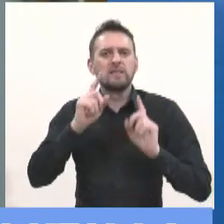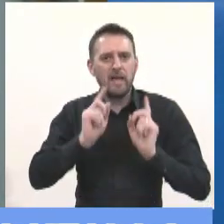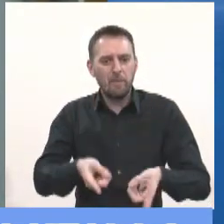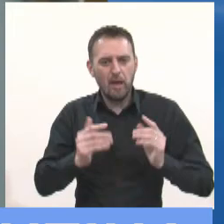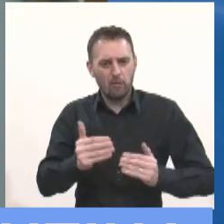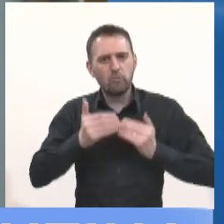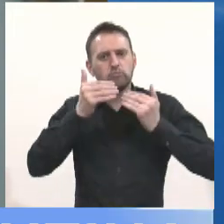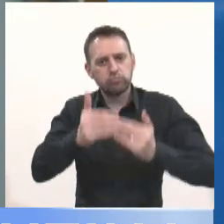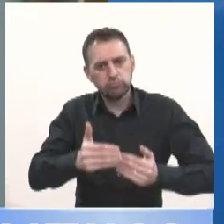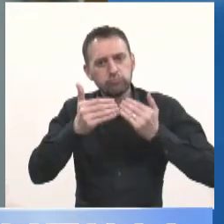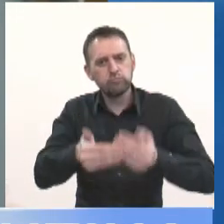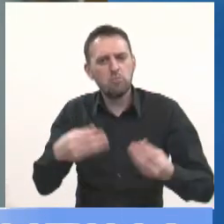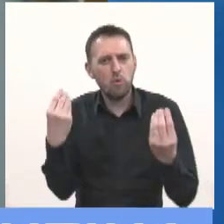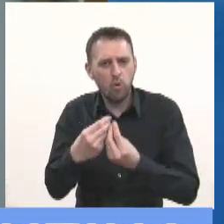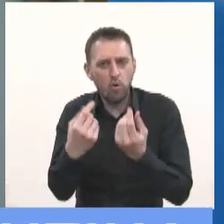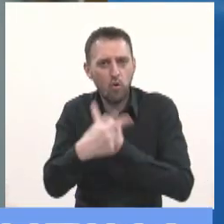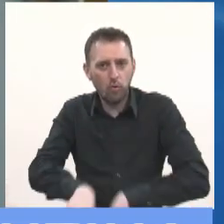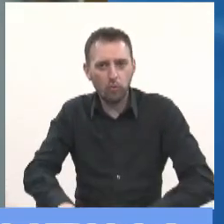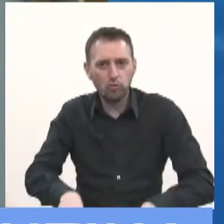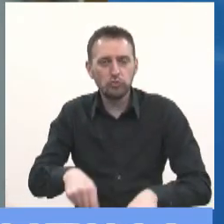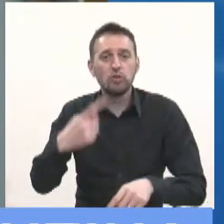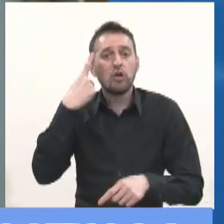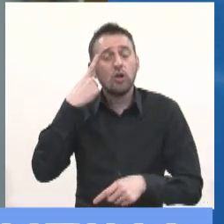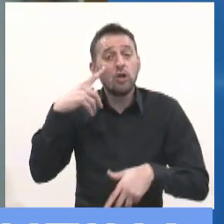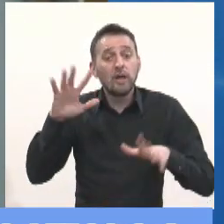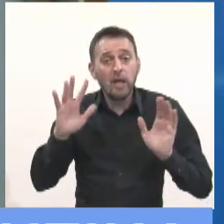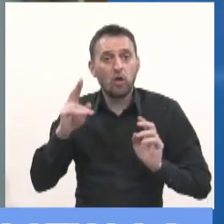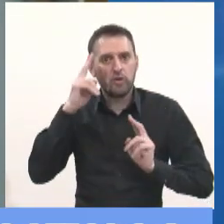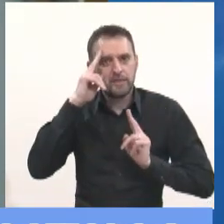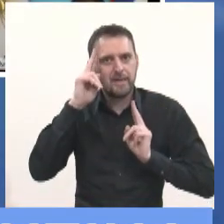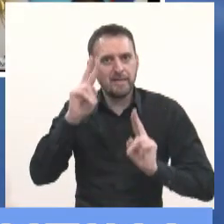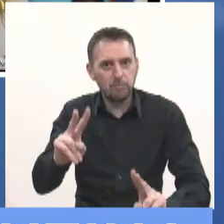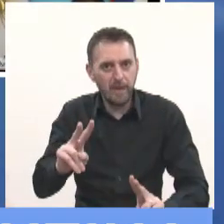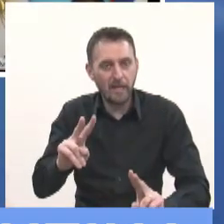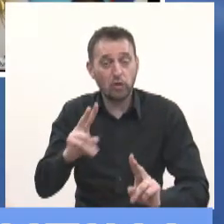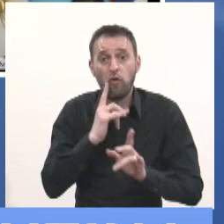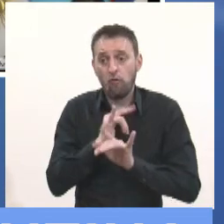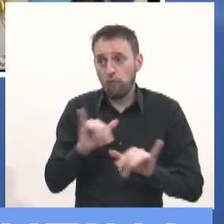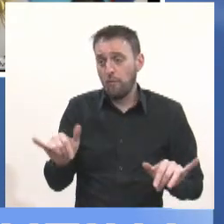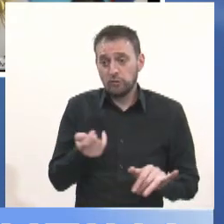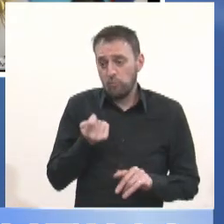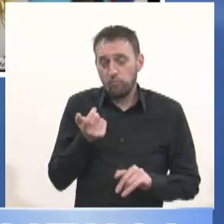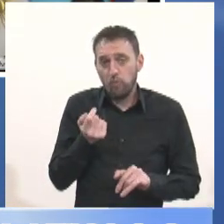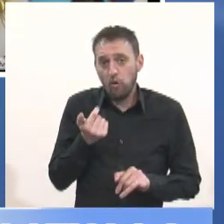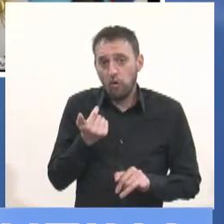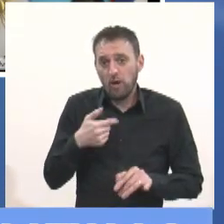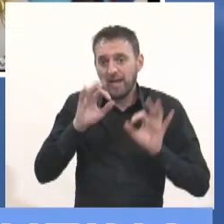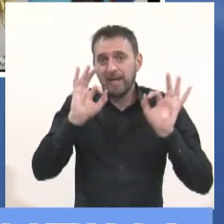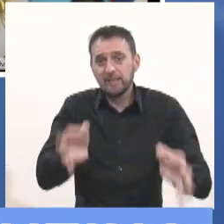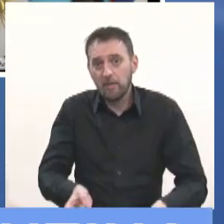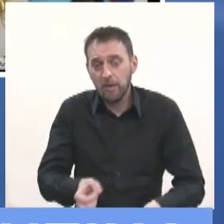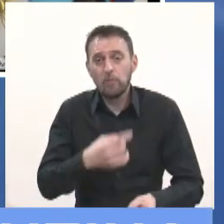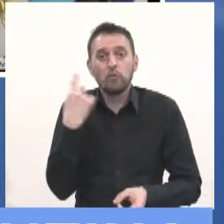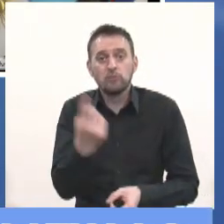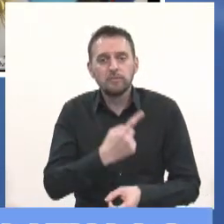avanzado, creo que también, con todo respeto y con la escasa información que podemos tener, me parece que